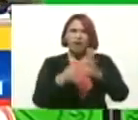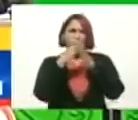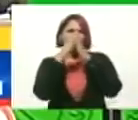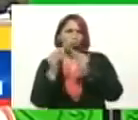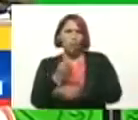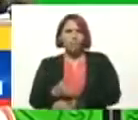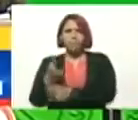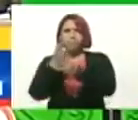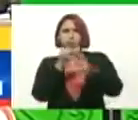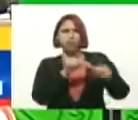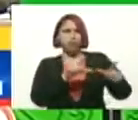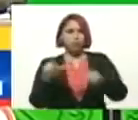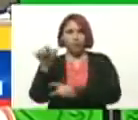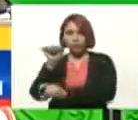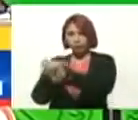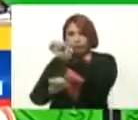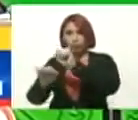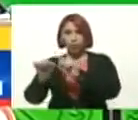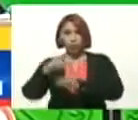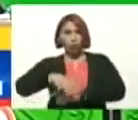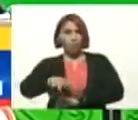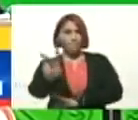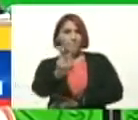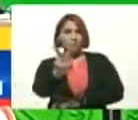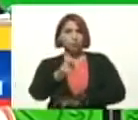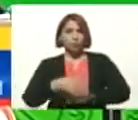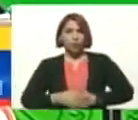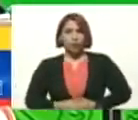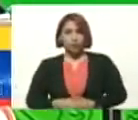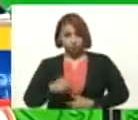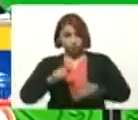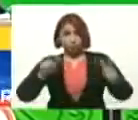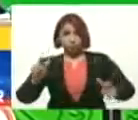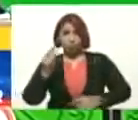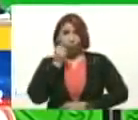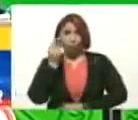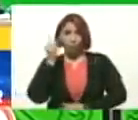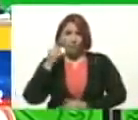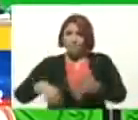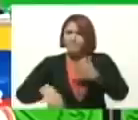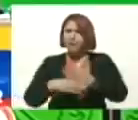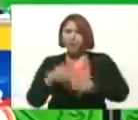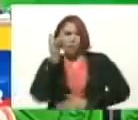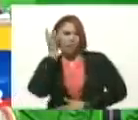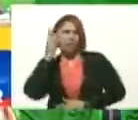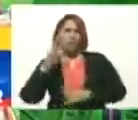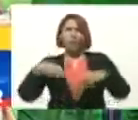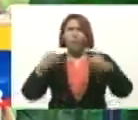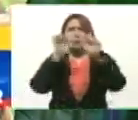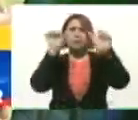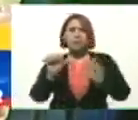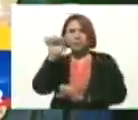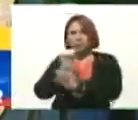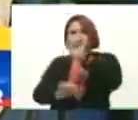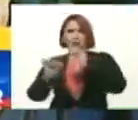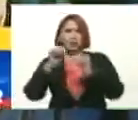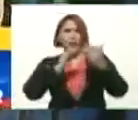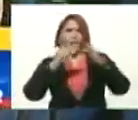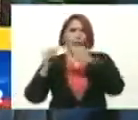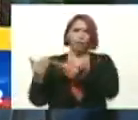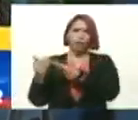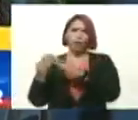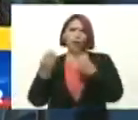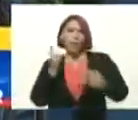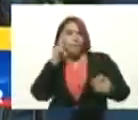armamento listo para la defensa del país. Milicianos y milicianas, vamos a la creación del sistema defensivo comunal